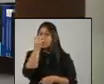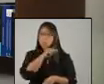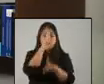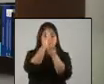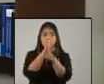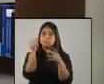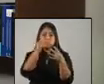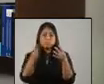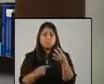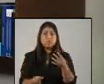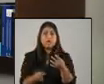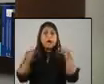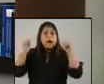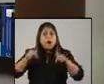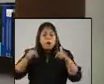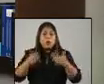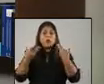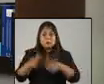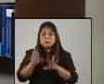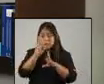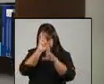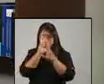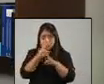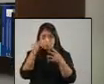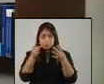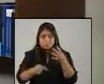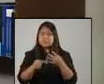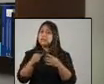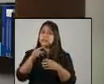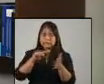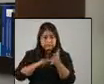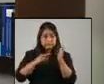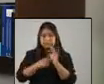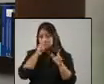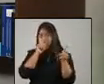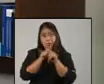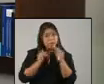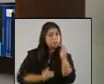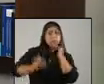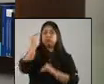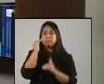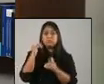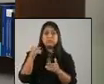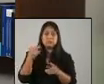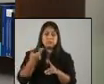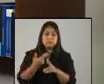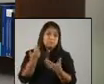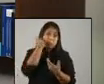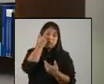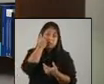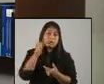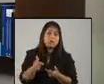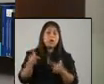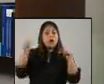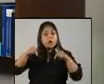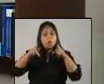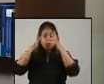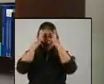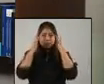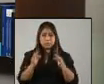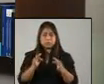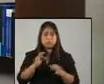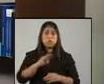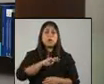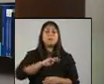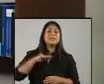Y aún siguiéndolas, corremos el riesgo de que aumenten los casos. Hemos definido, con el Gabinete de Ministros y la